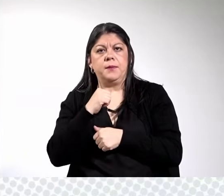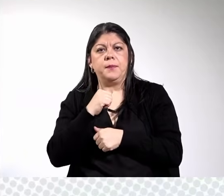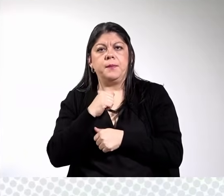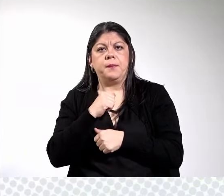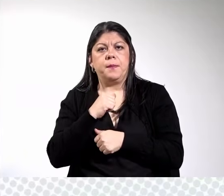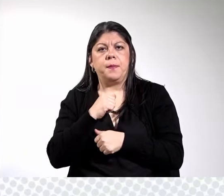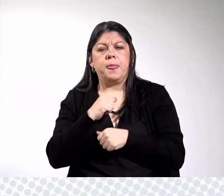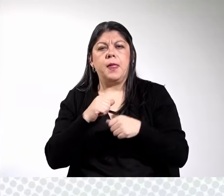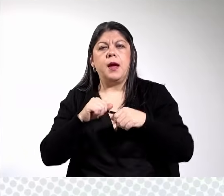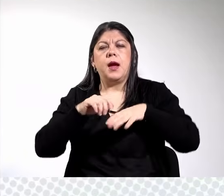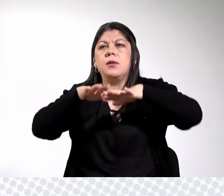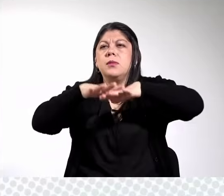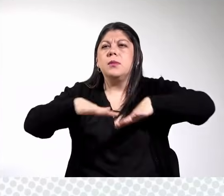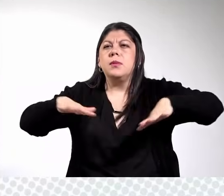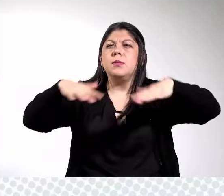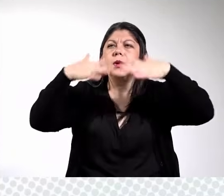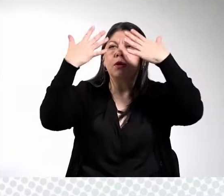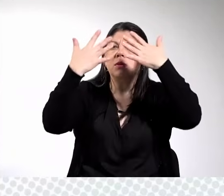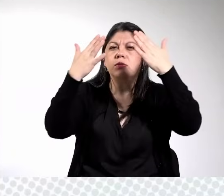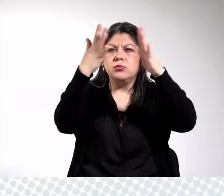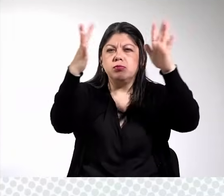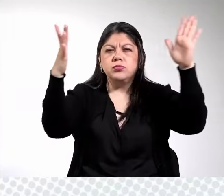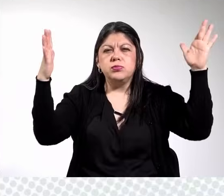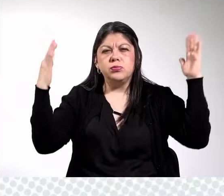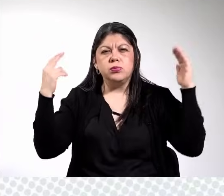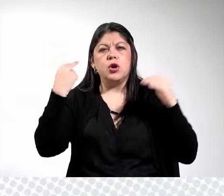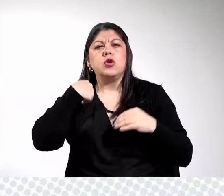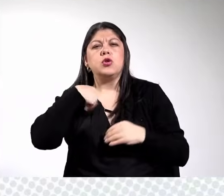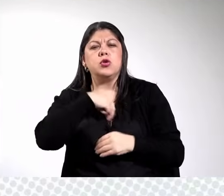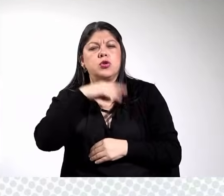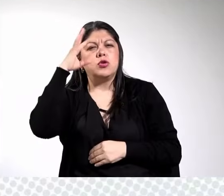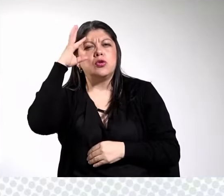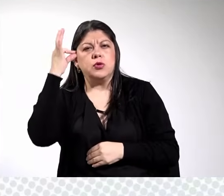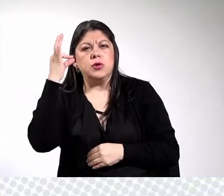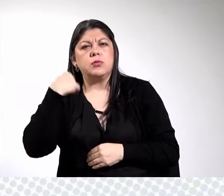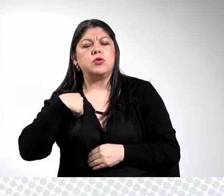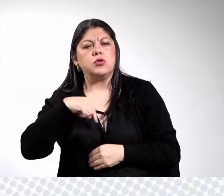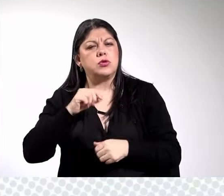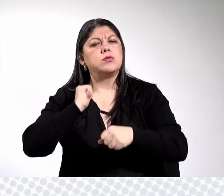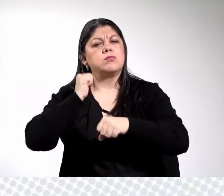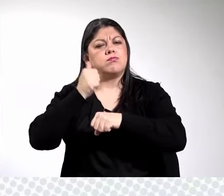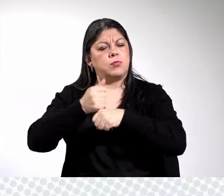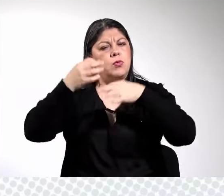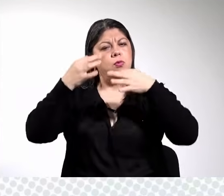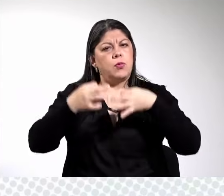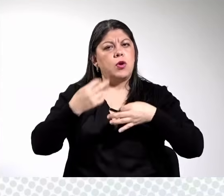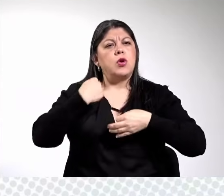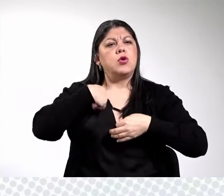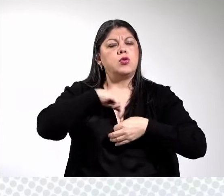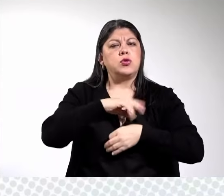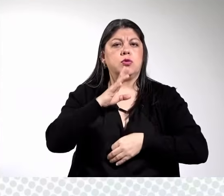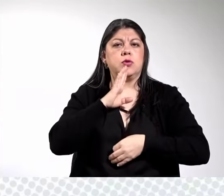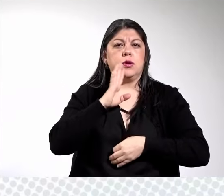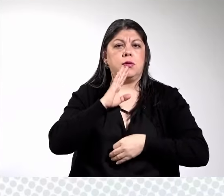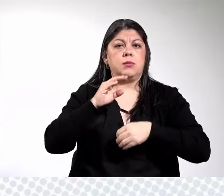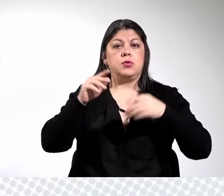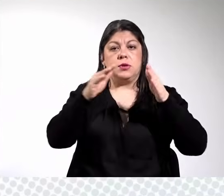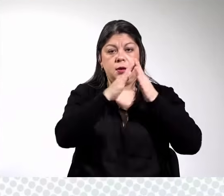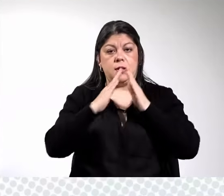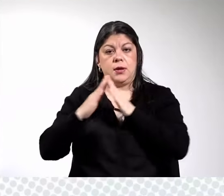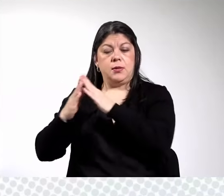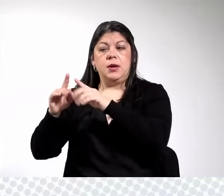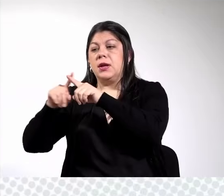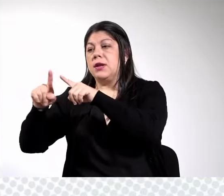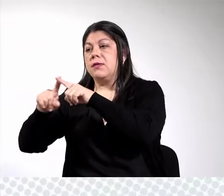en paisaje. Entonces nosotros creemos que lo primero, y así lo tenemos establecido, nosotros hablamos de que las comunidades tienen